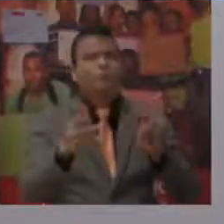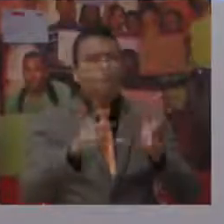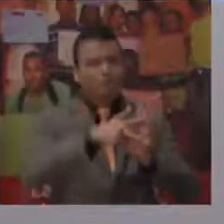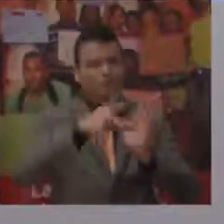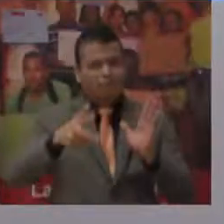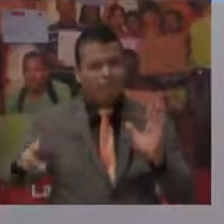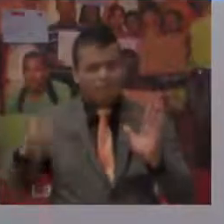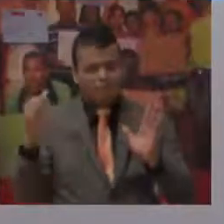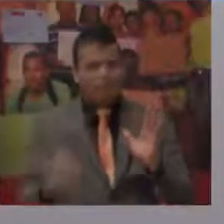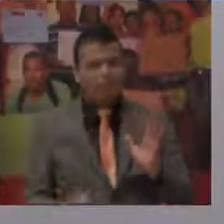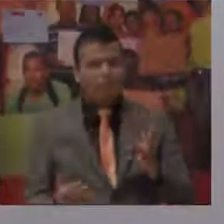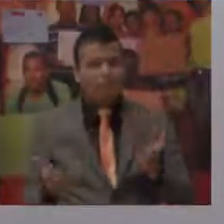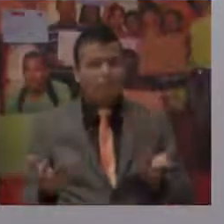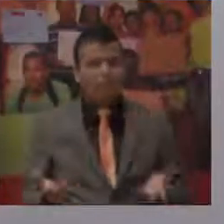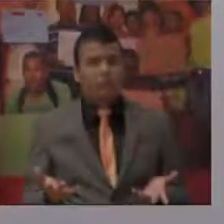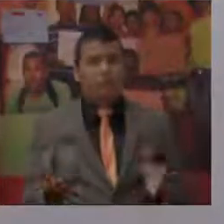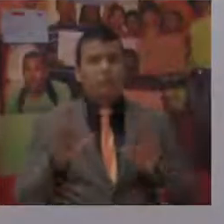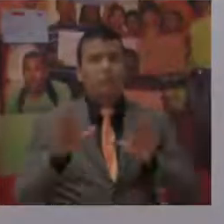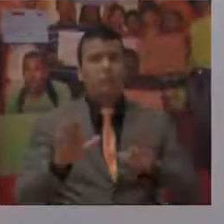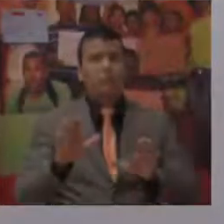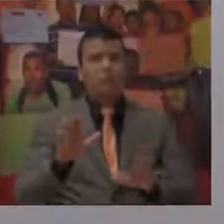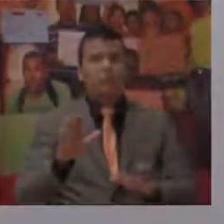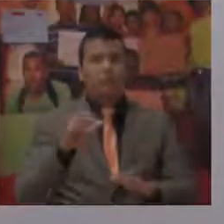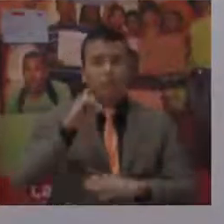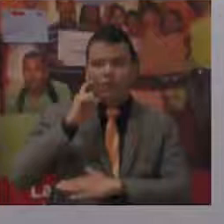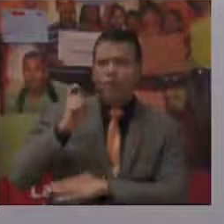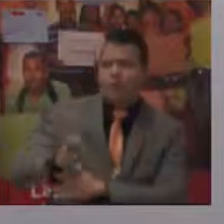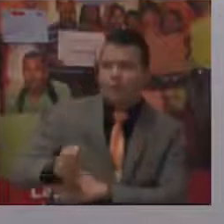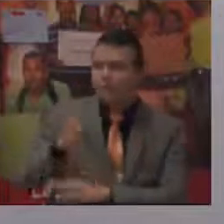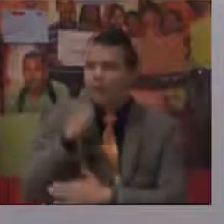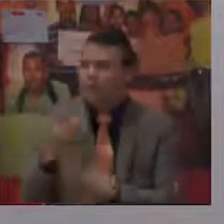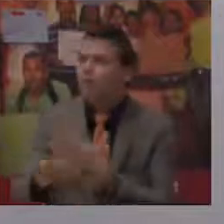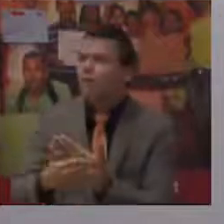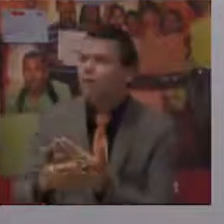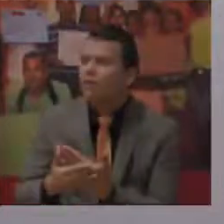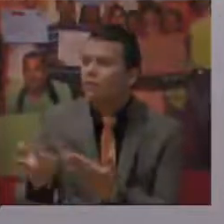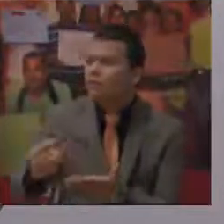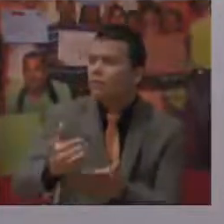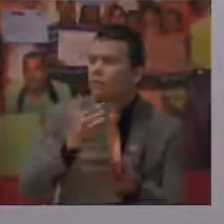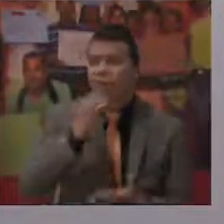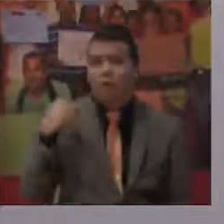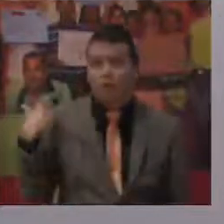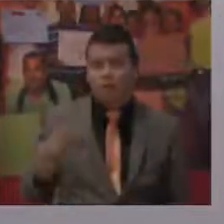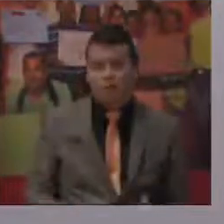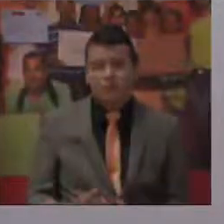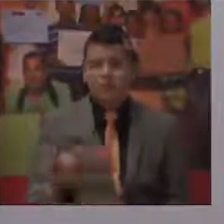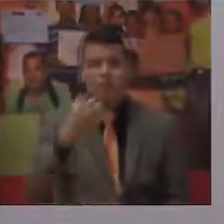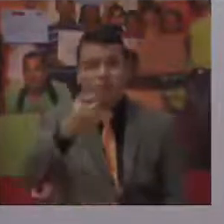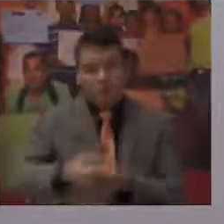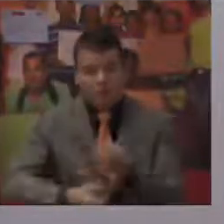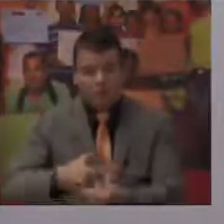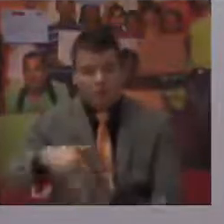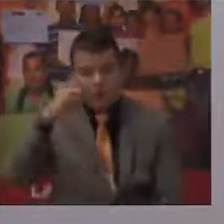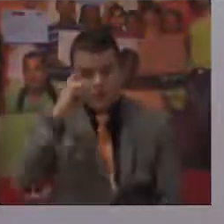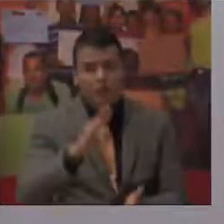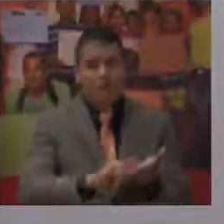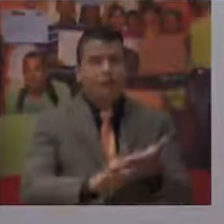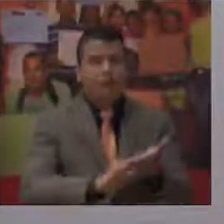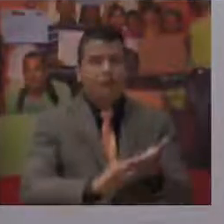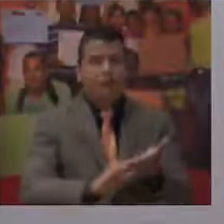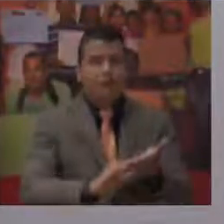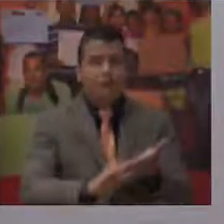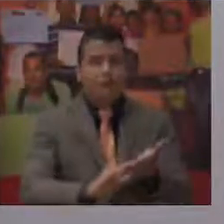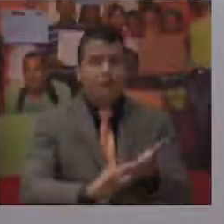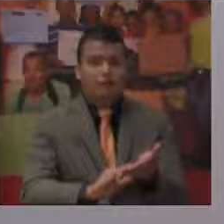cual el derecho no nos aportó herramientas durante más de 50 años para poder superar esta